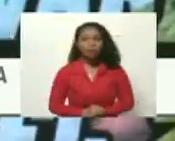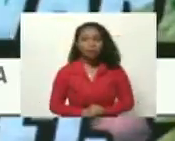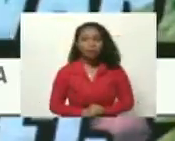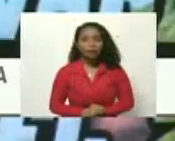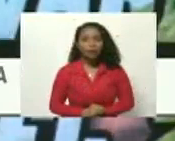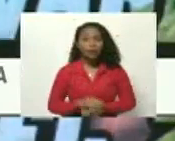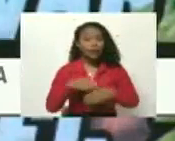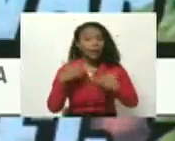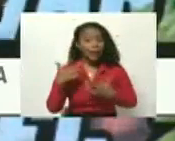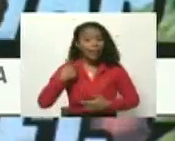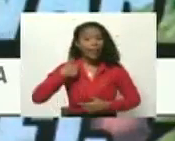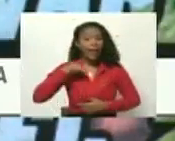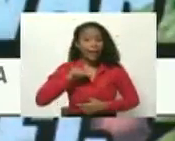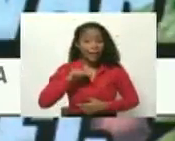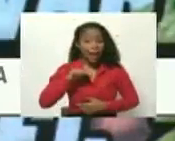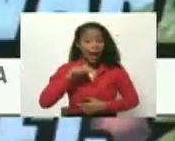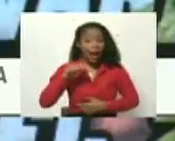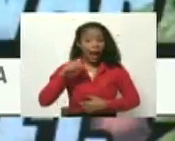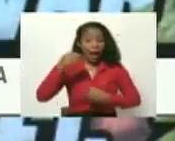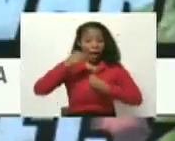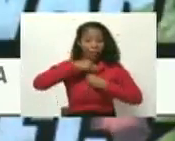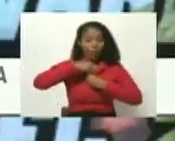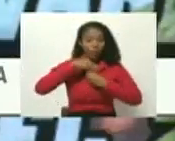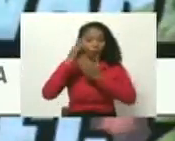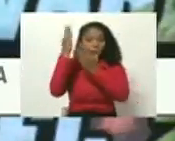y que tenía una esperanza viva.